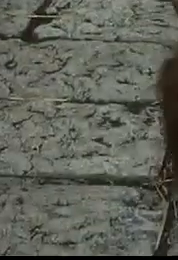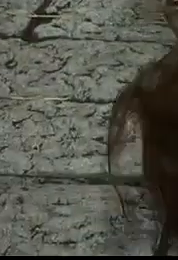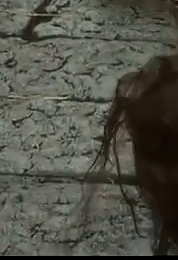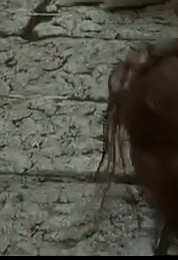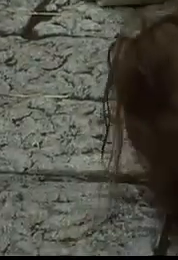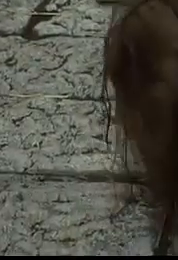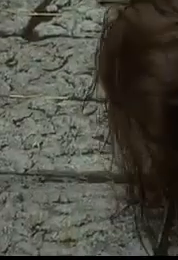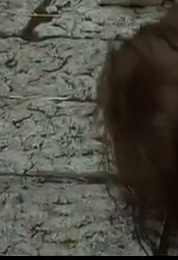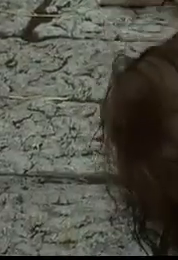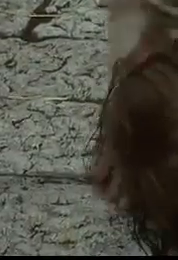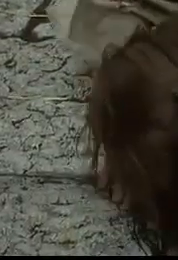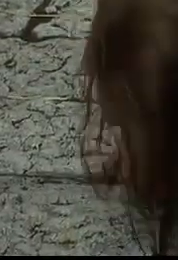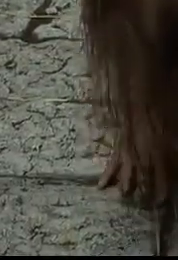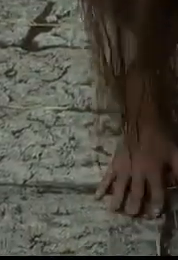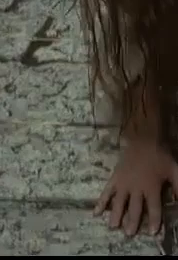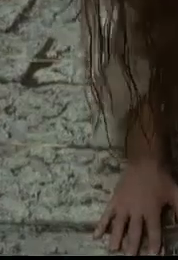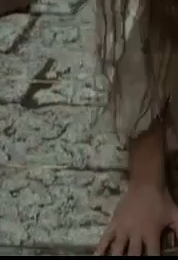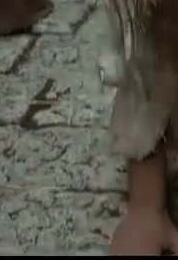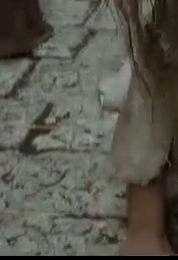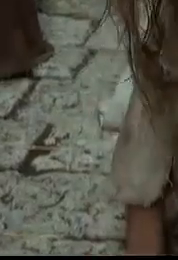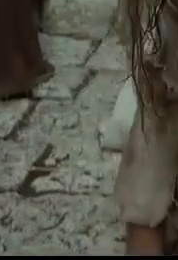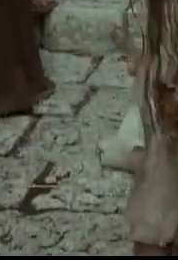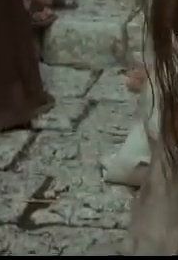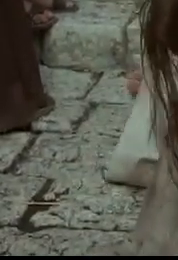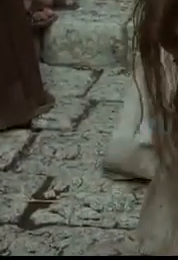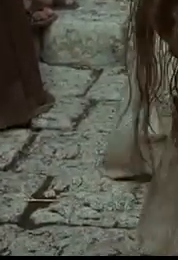¡Abran paso a un lado!